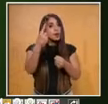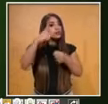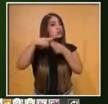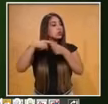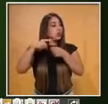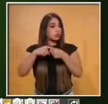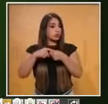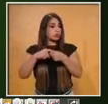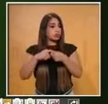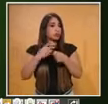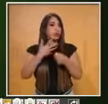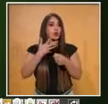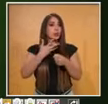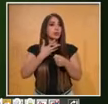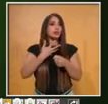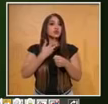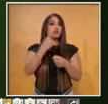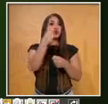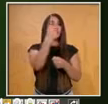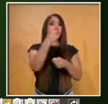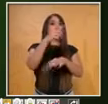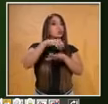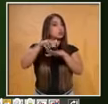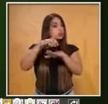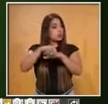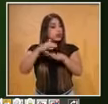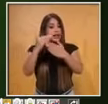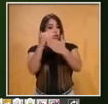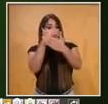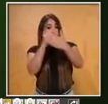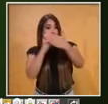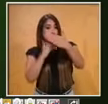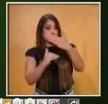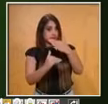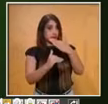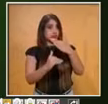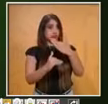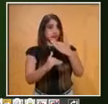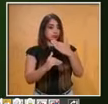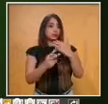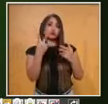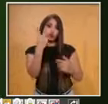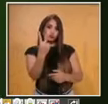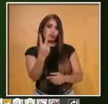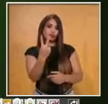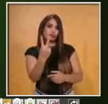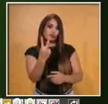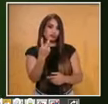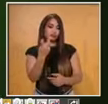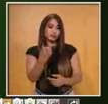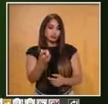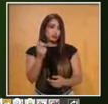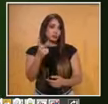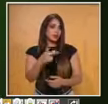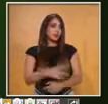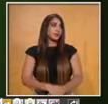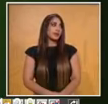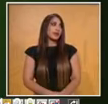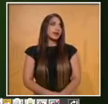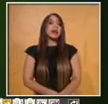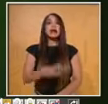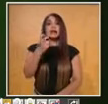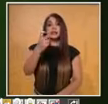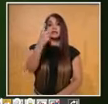1 y abajo en el denominador ponemos un 2 porque es el número de partes dividida. De esta manera nos queda un